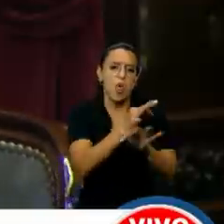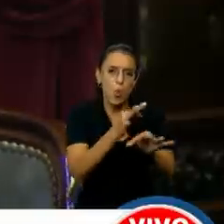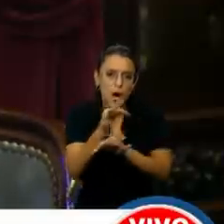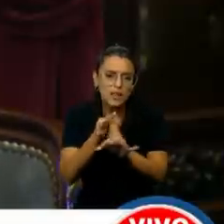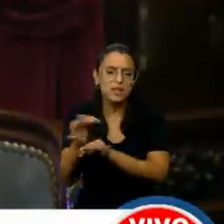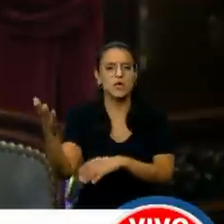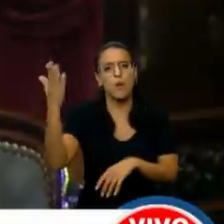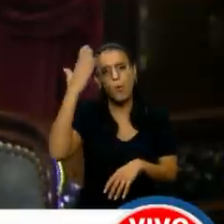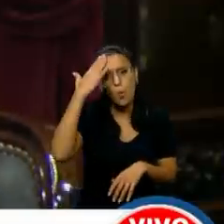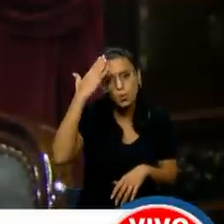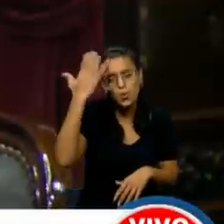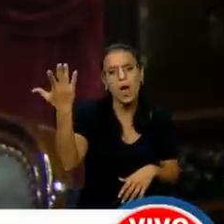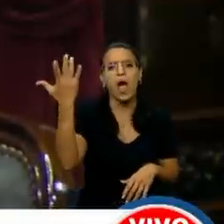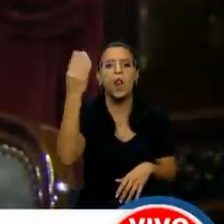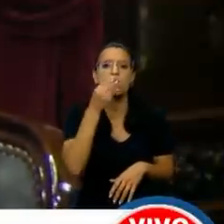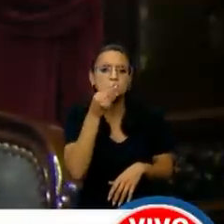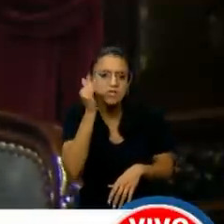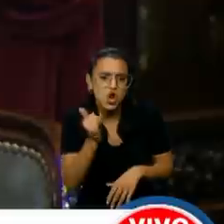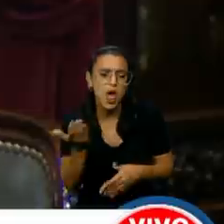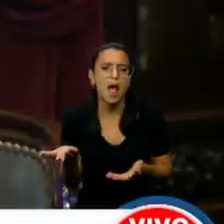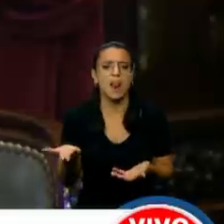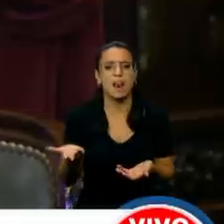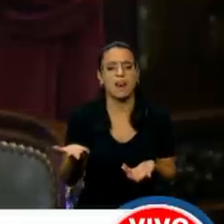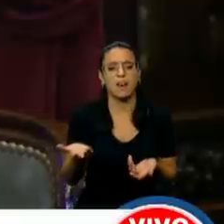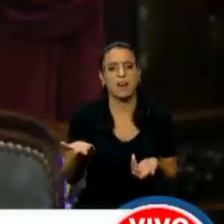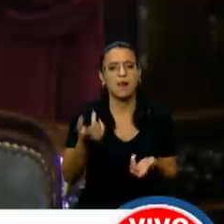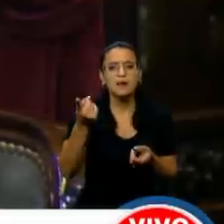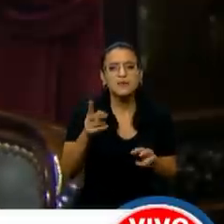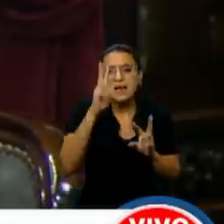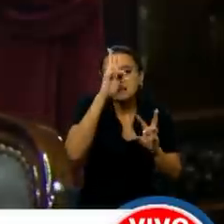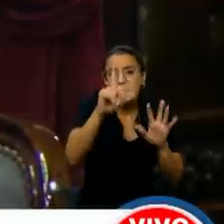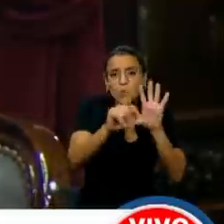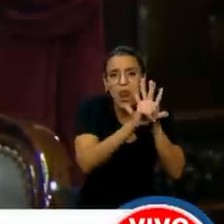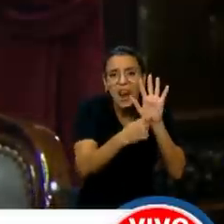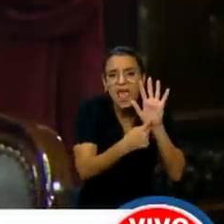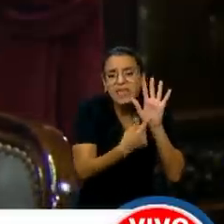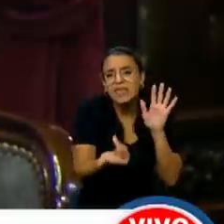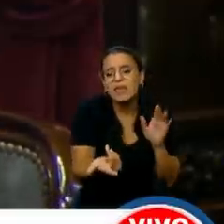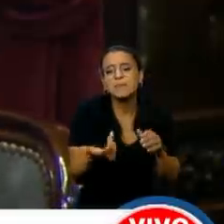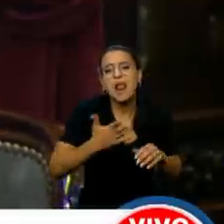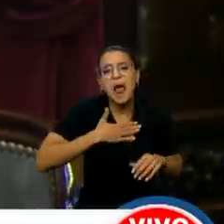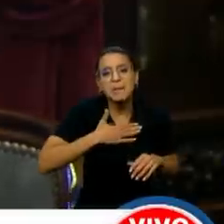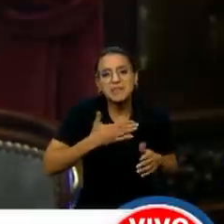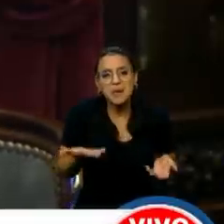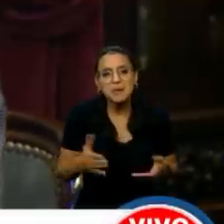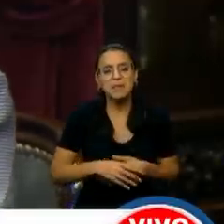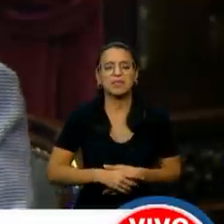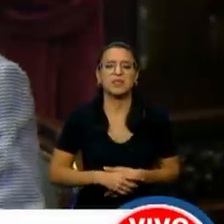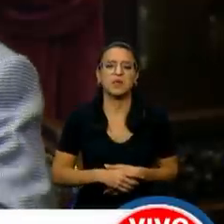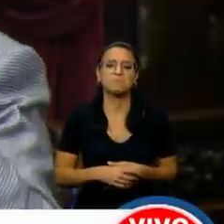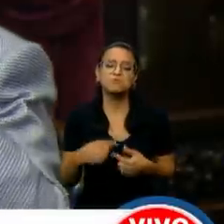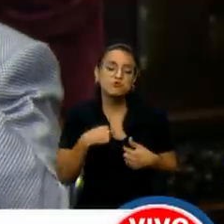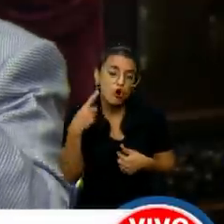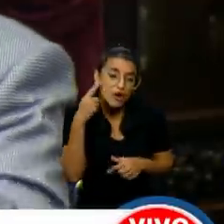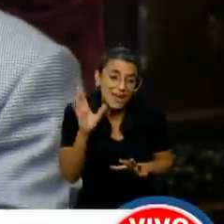cultural nutricional de respecto a la ley lamentablemente creo